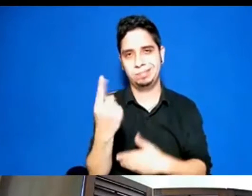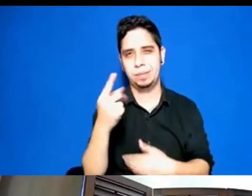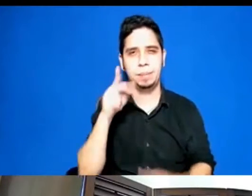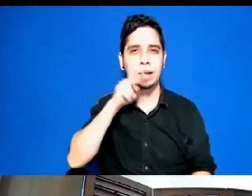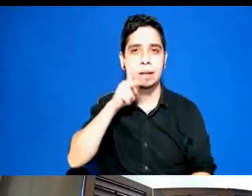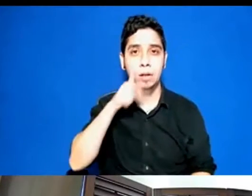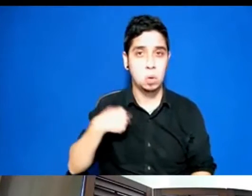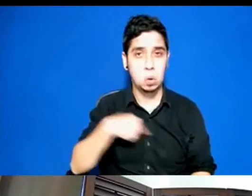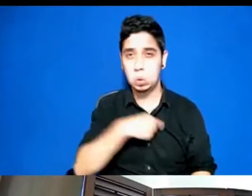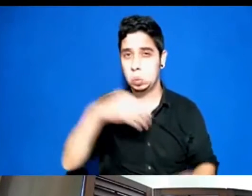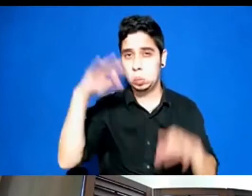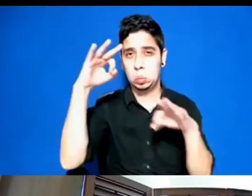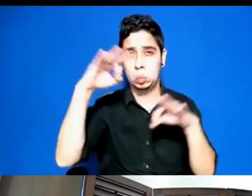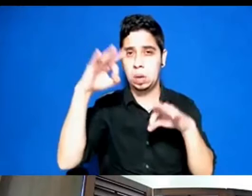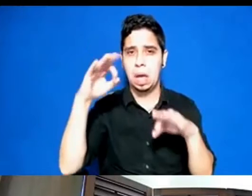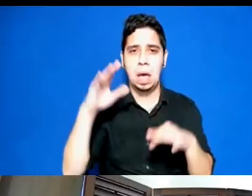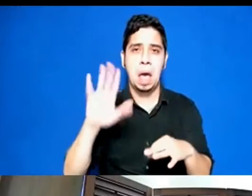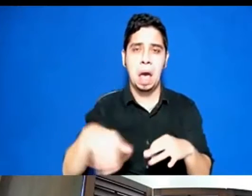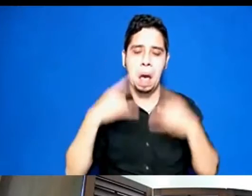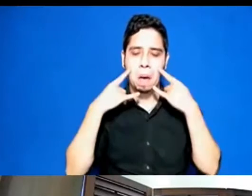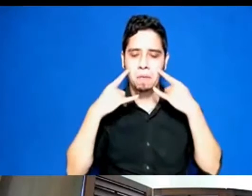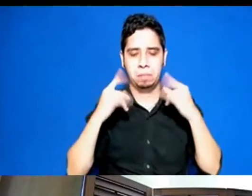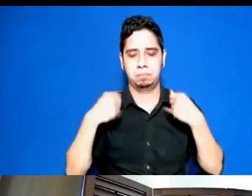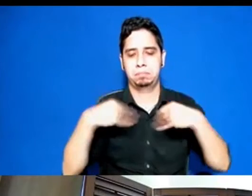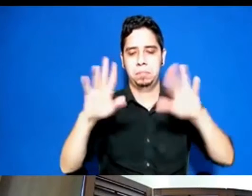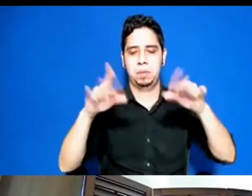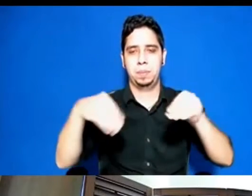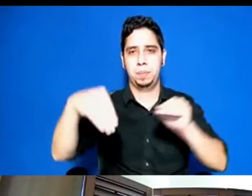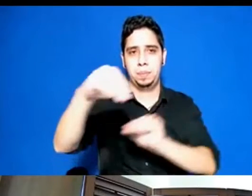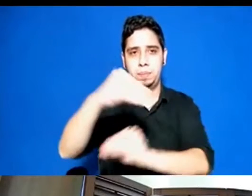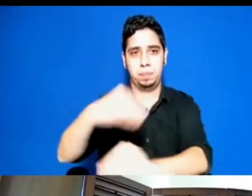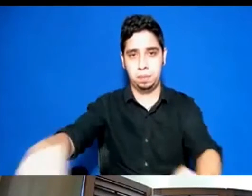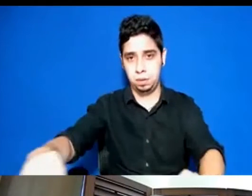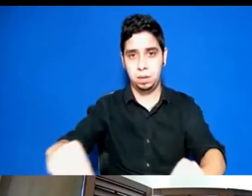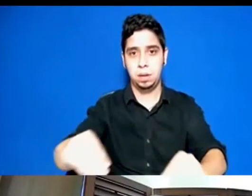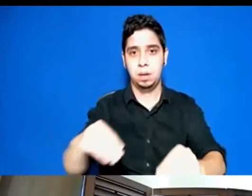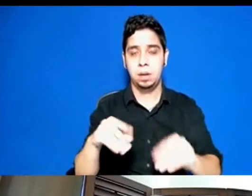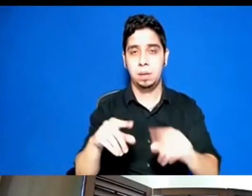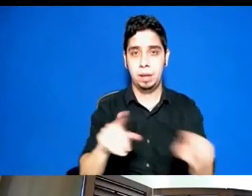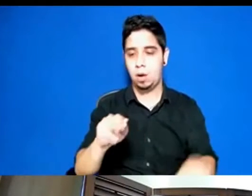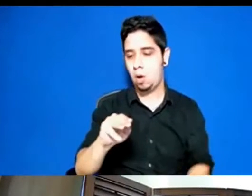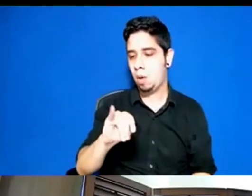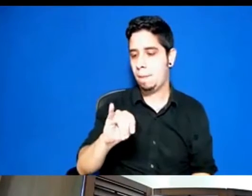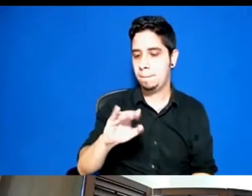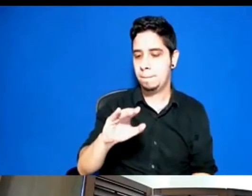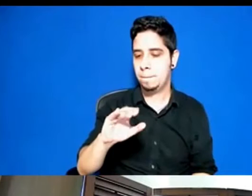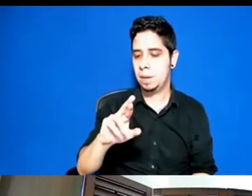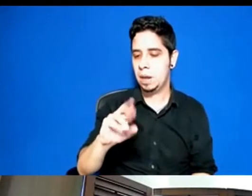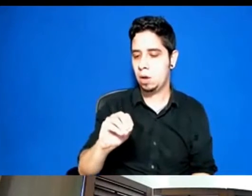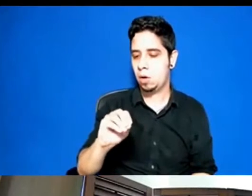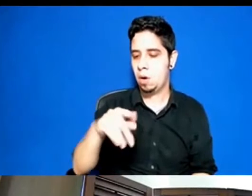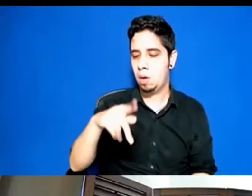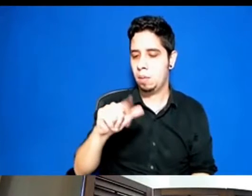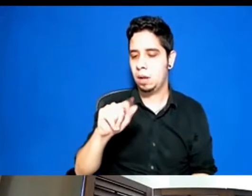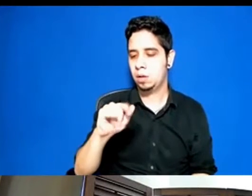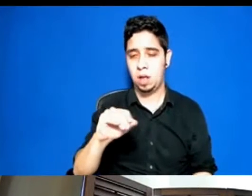damos cuenta. Decimos, la playa está limpia, ¿no? Y los microplásticos están en todo sitio, se encuentran en